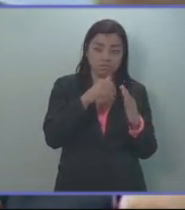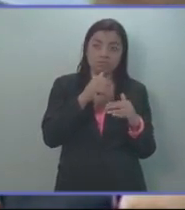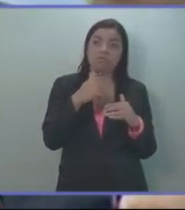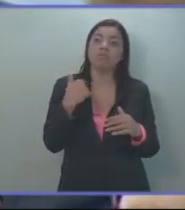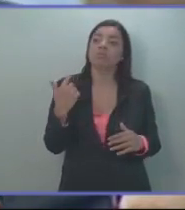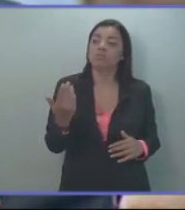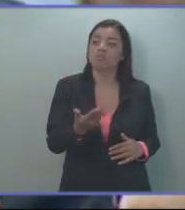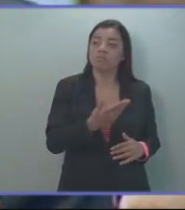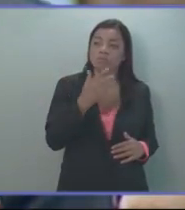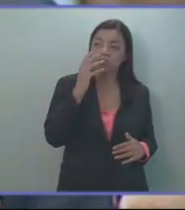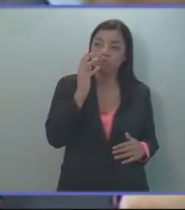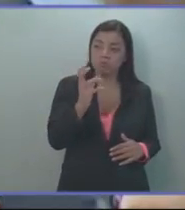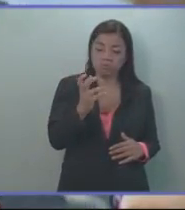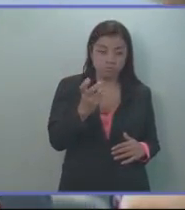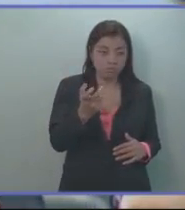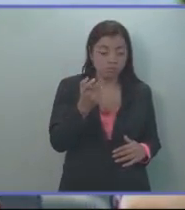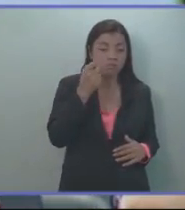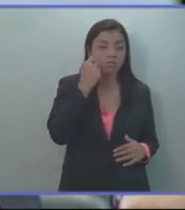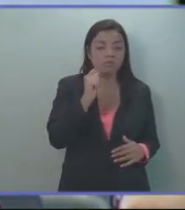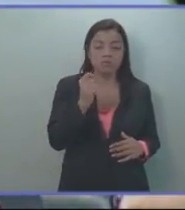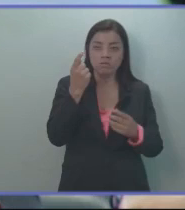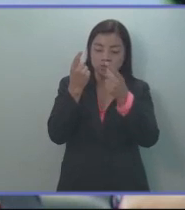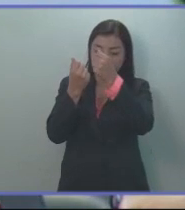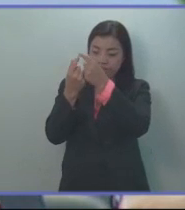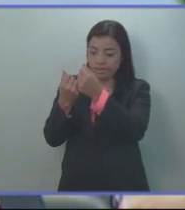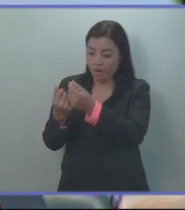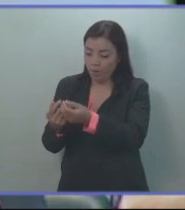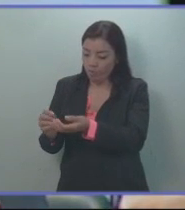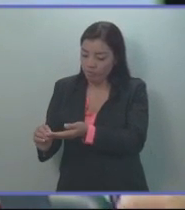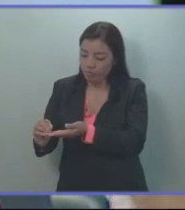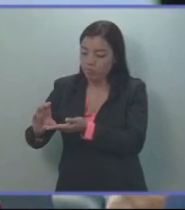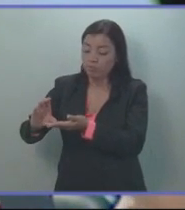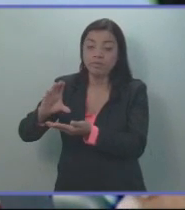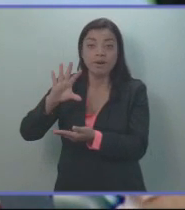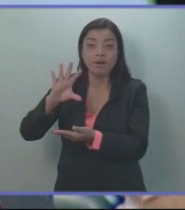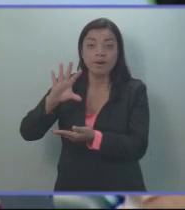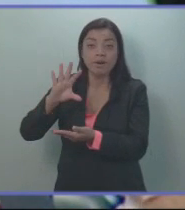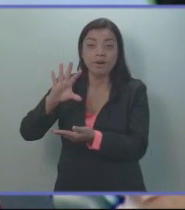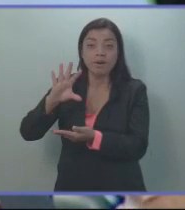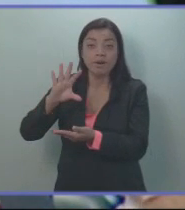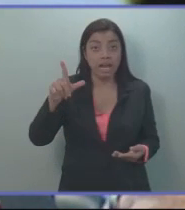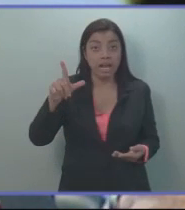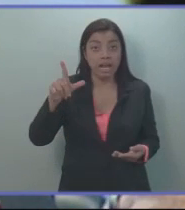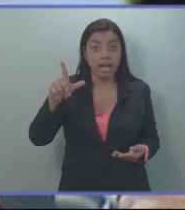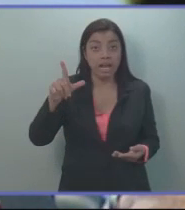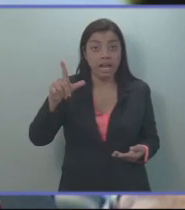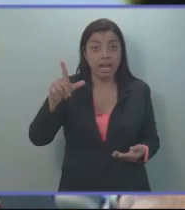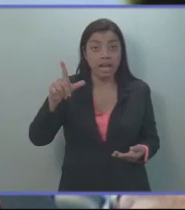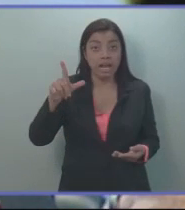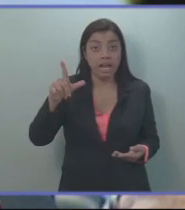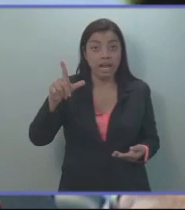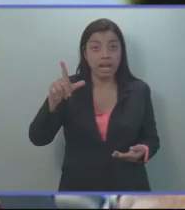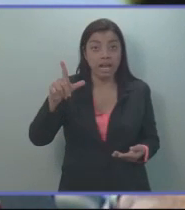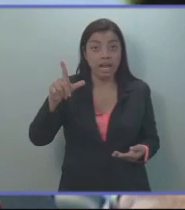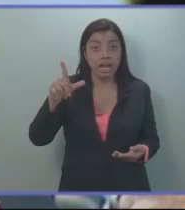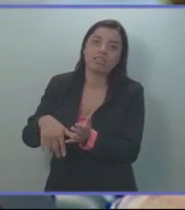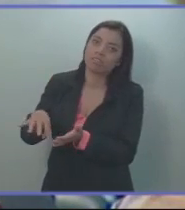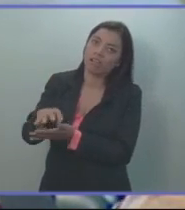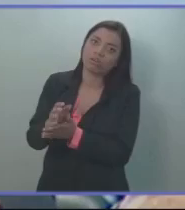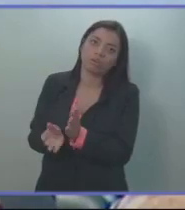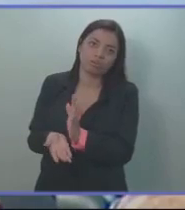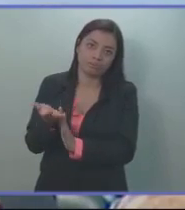Estamos viendo que se le había asignado dinero al FISDL para aspectos, para